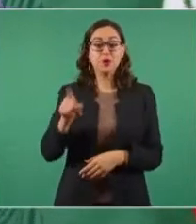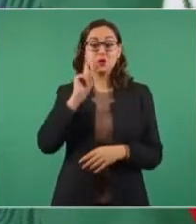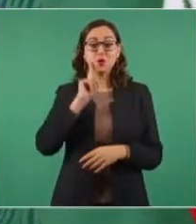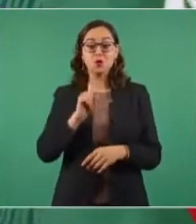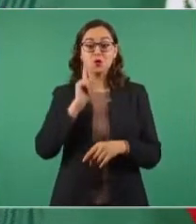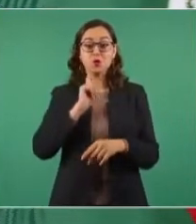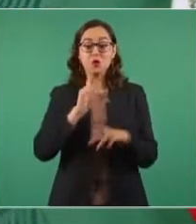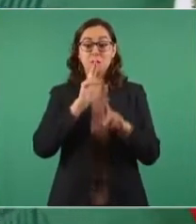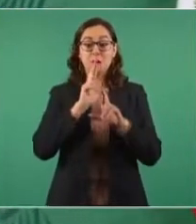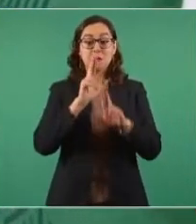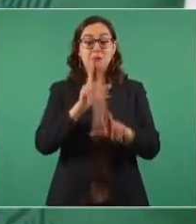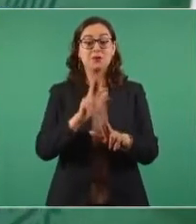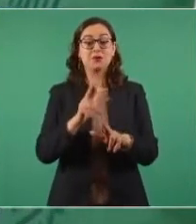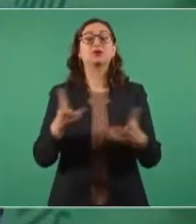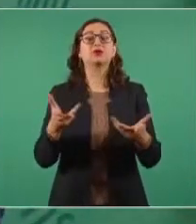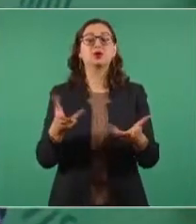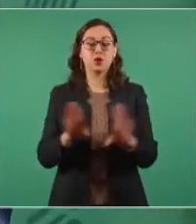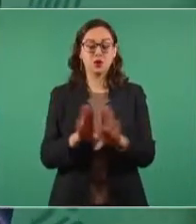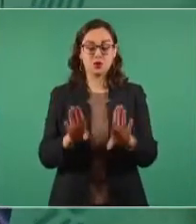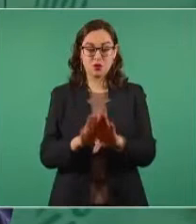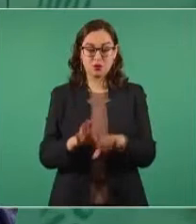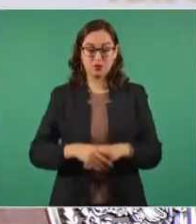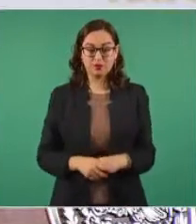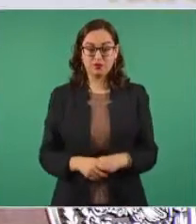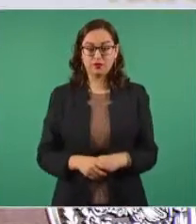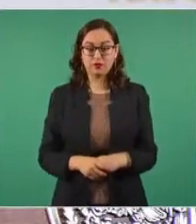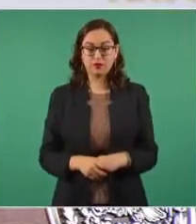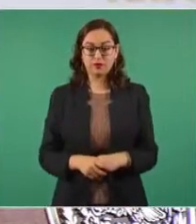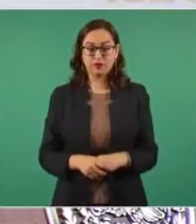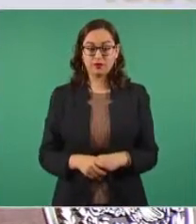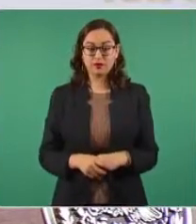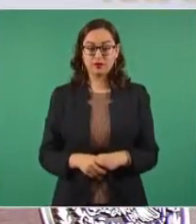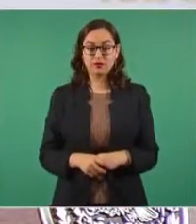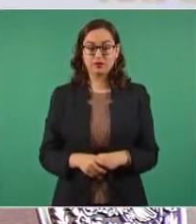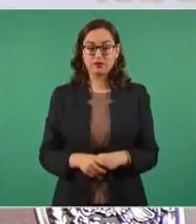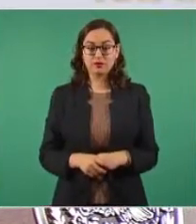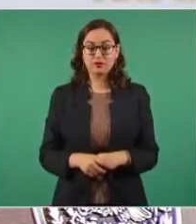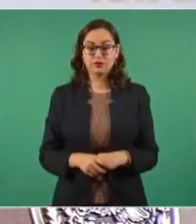de que los jóvenes y van a votar